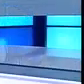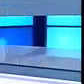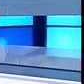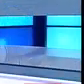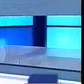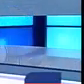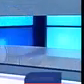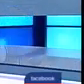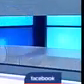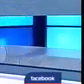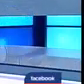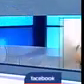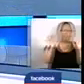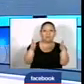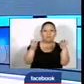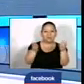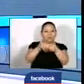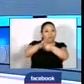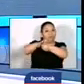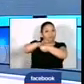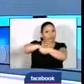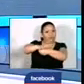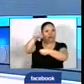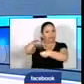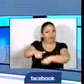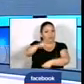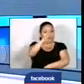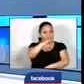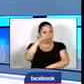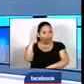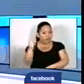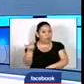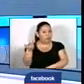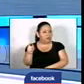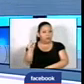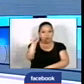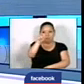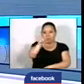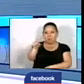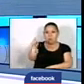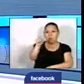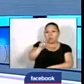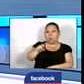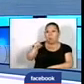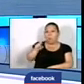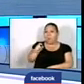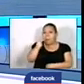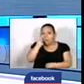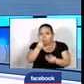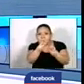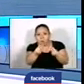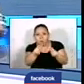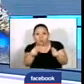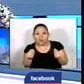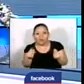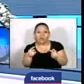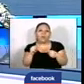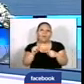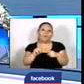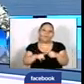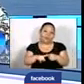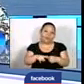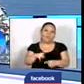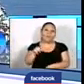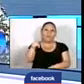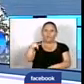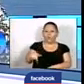Hablemos de la situación del COVID-19 en el país. Durante varias semanas se mantuvo una tendencia a la baja en los contagios, pero en los primeros